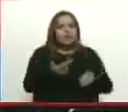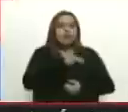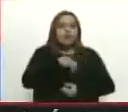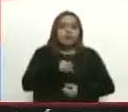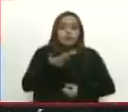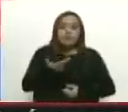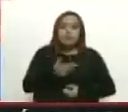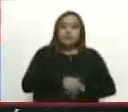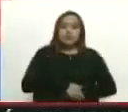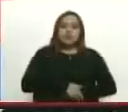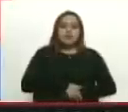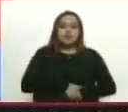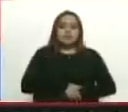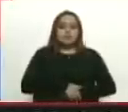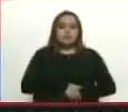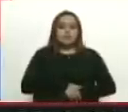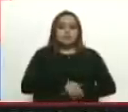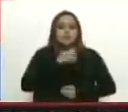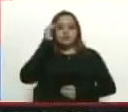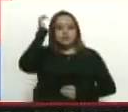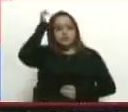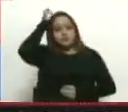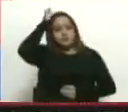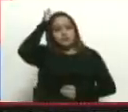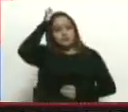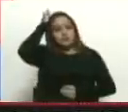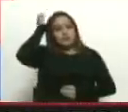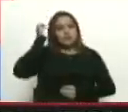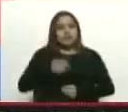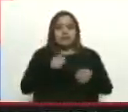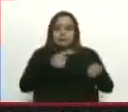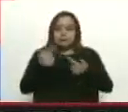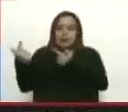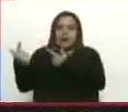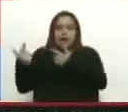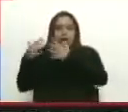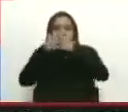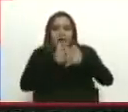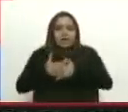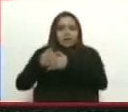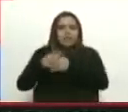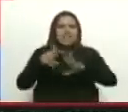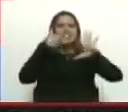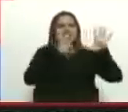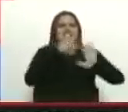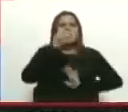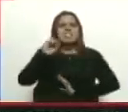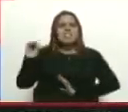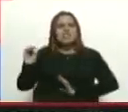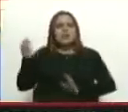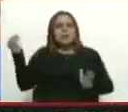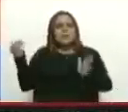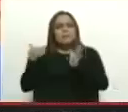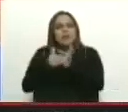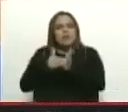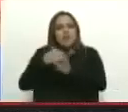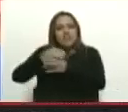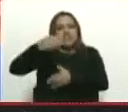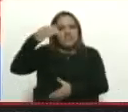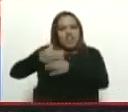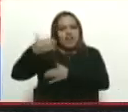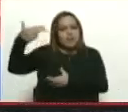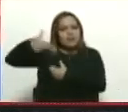enviamos a Estados Unidos más de 600.000 barriles por día de un